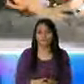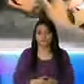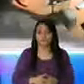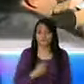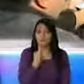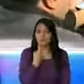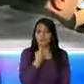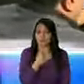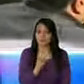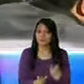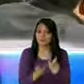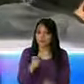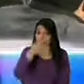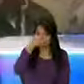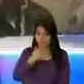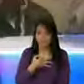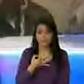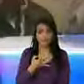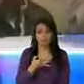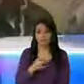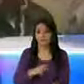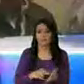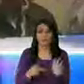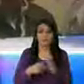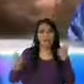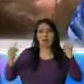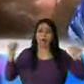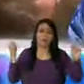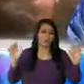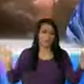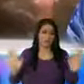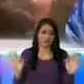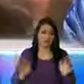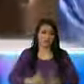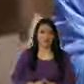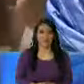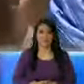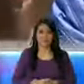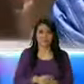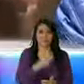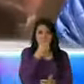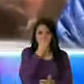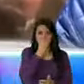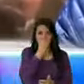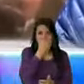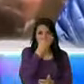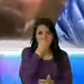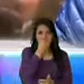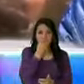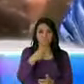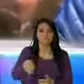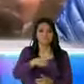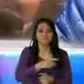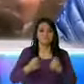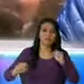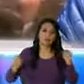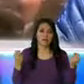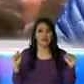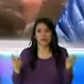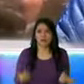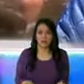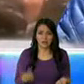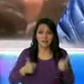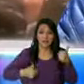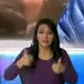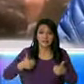que el comportamiento obedece a una desesperación. Es la respuesta desesperada de un